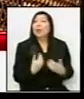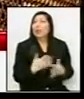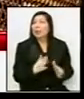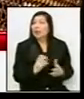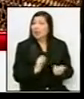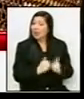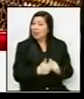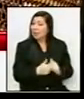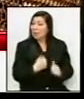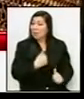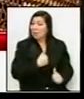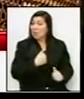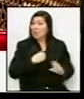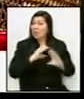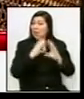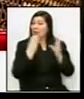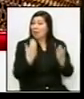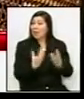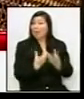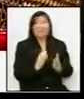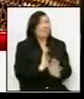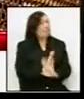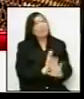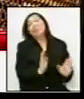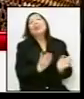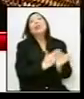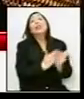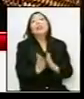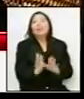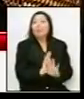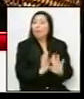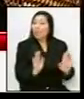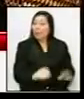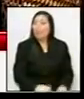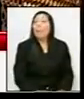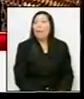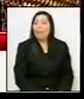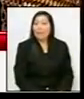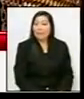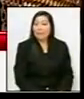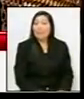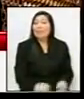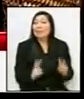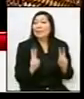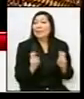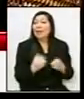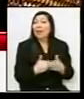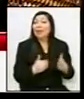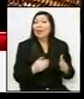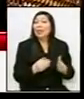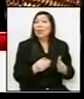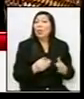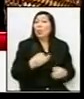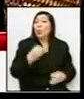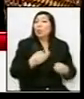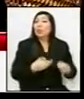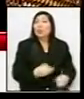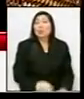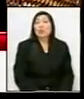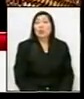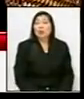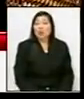sido removido por el propio Congreso. Nada más que se retire eso, nada más, presidente. En el tema del antejuicio constitucional,